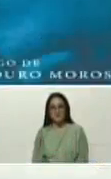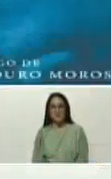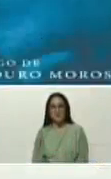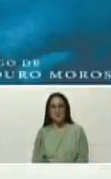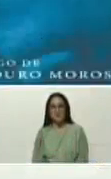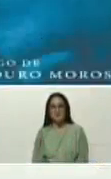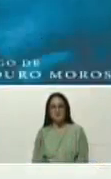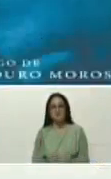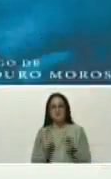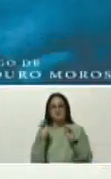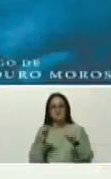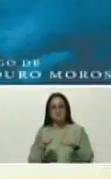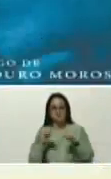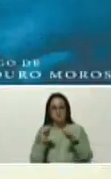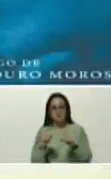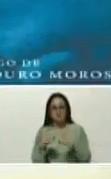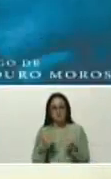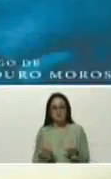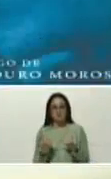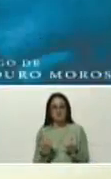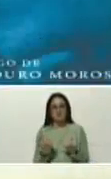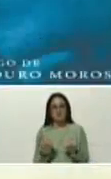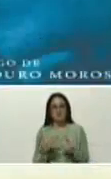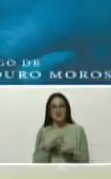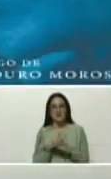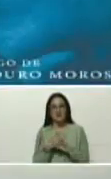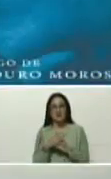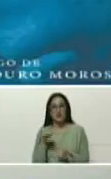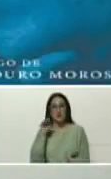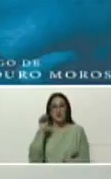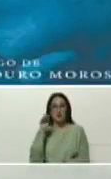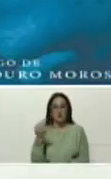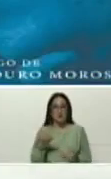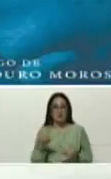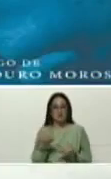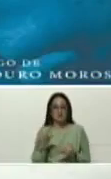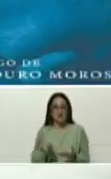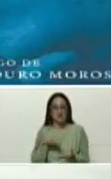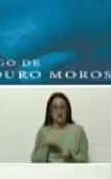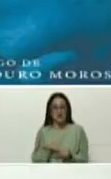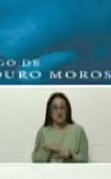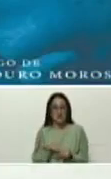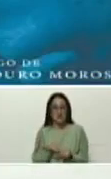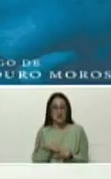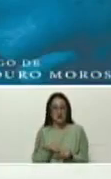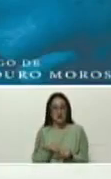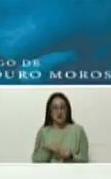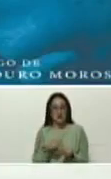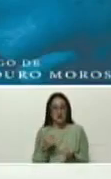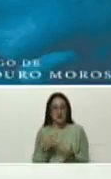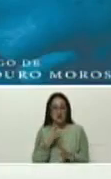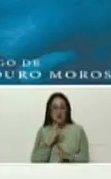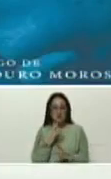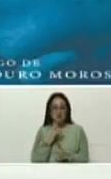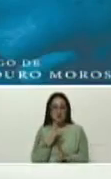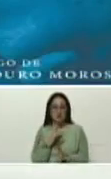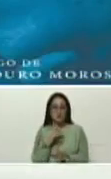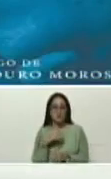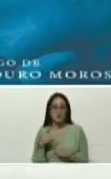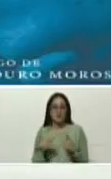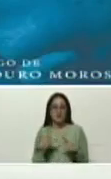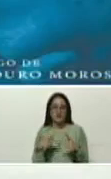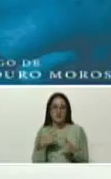Llamemos ahora objetivo estratégico a la situación futura de la realidad nacional, a la que se llegará como resultado del proceso